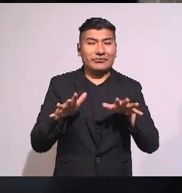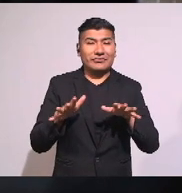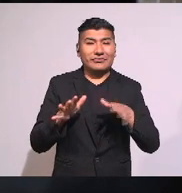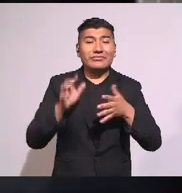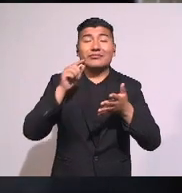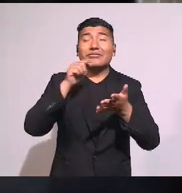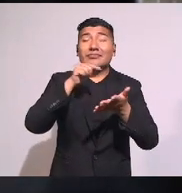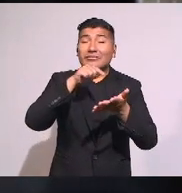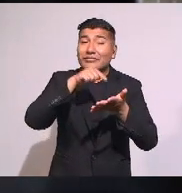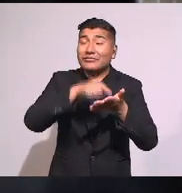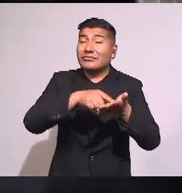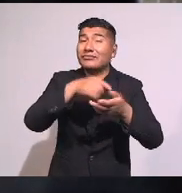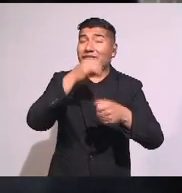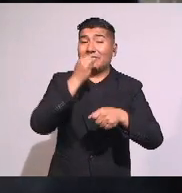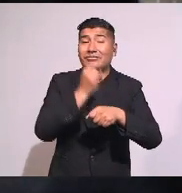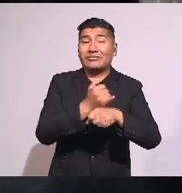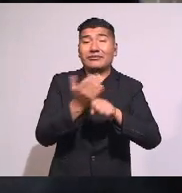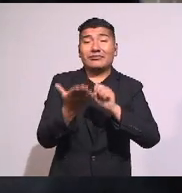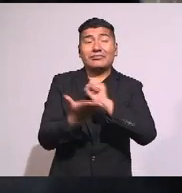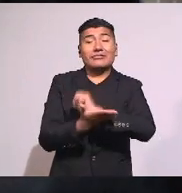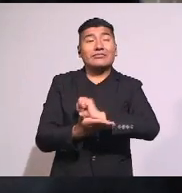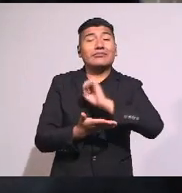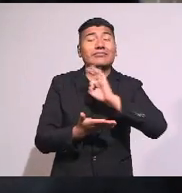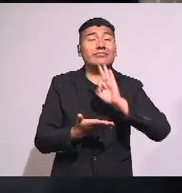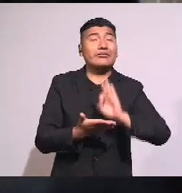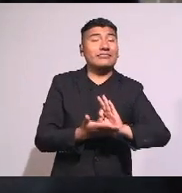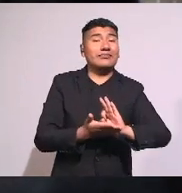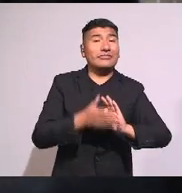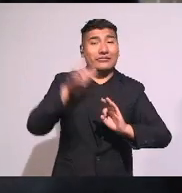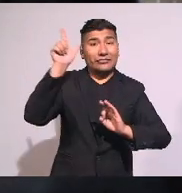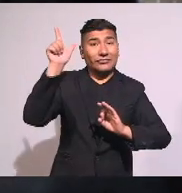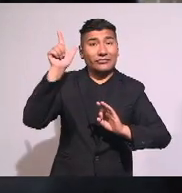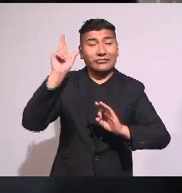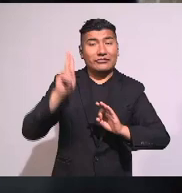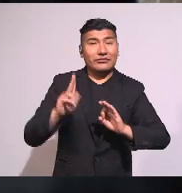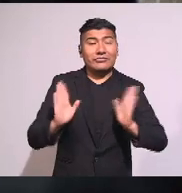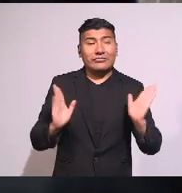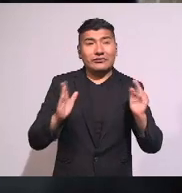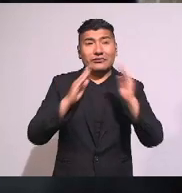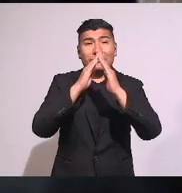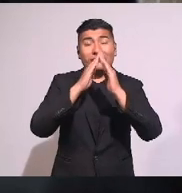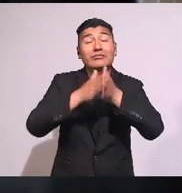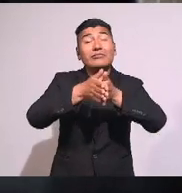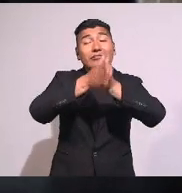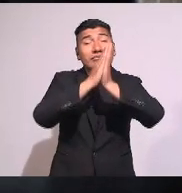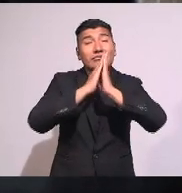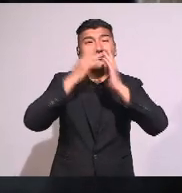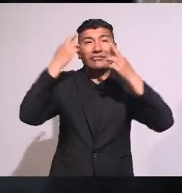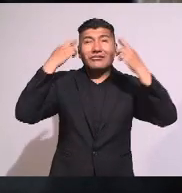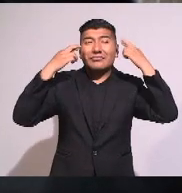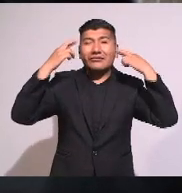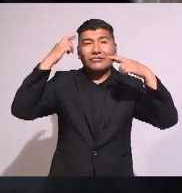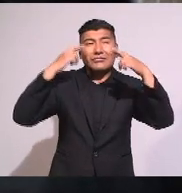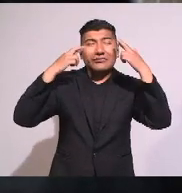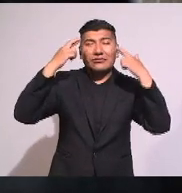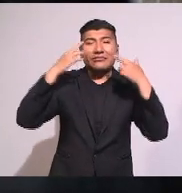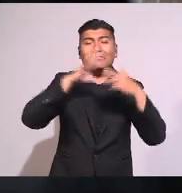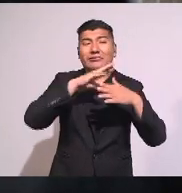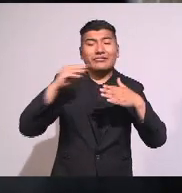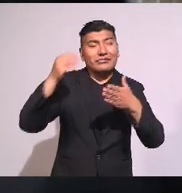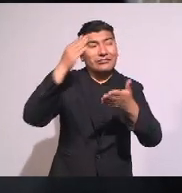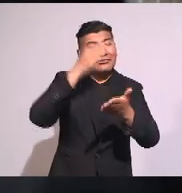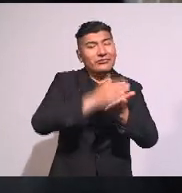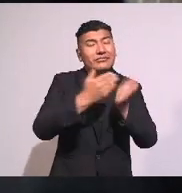Desde esta Basílica Menor de San Francisco, de la Ciudad de la Paz, exhortamos a la reflexión y al cese de